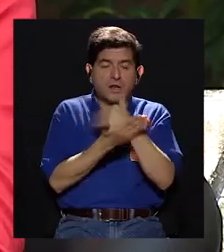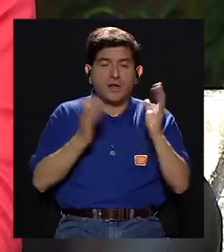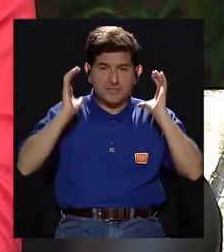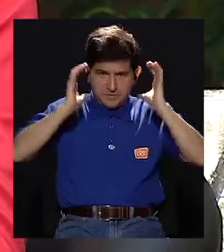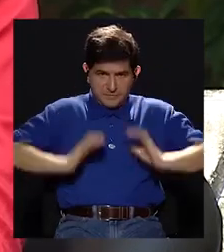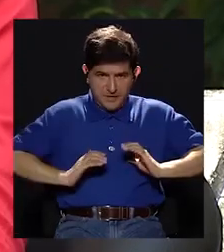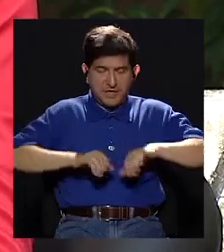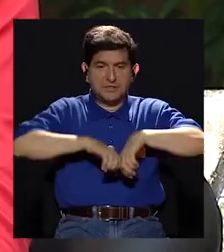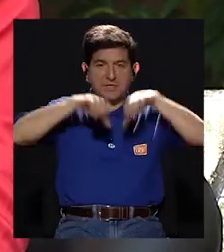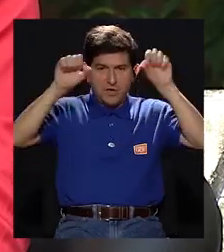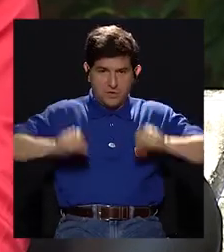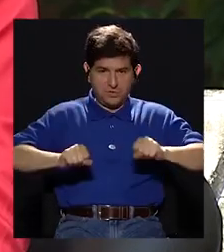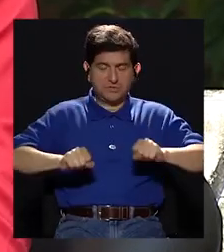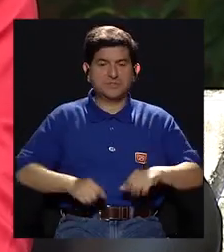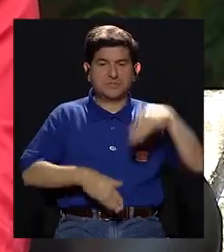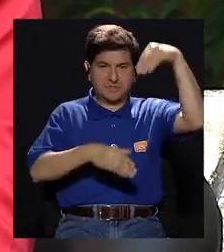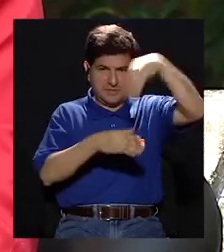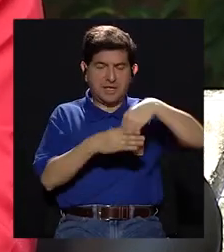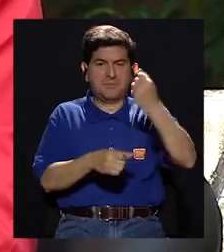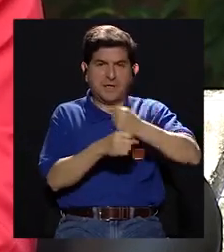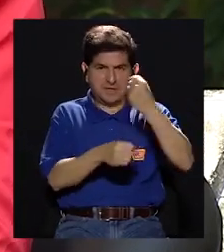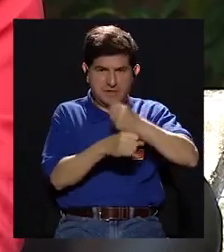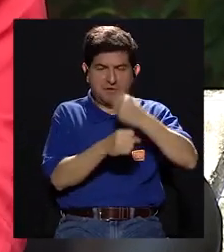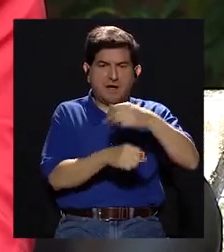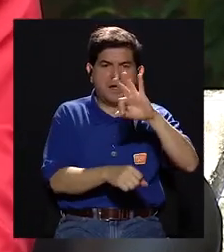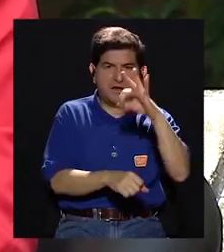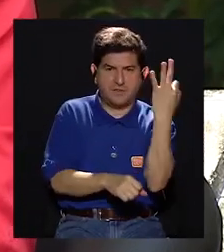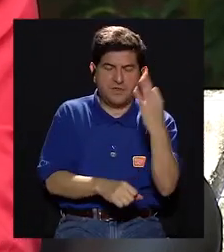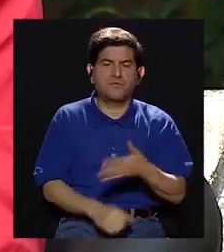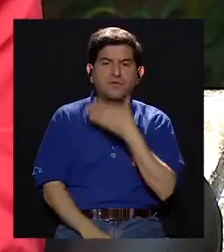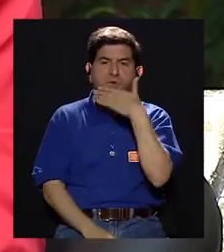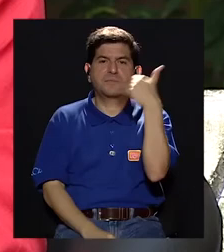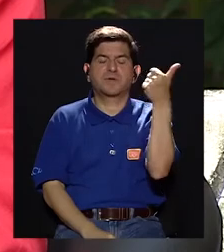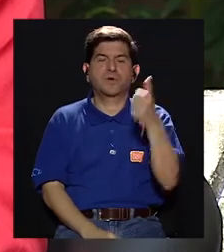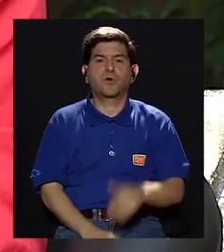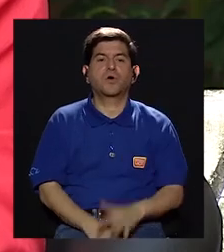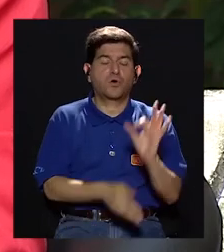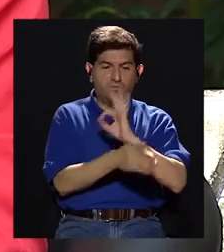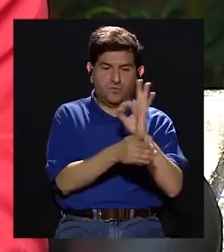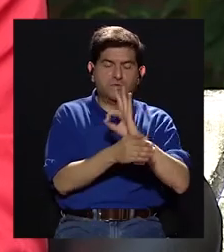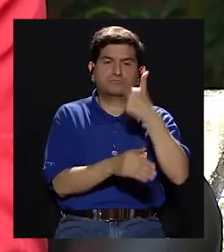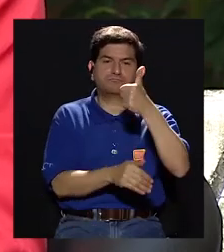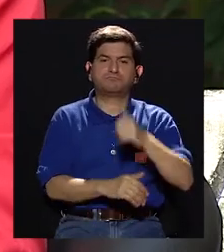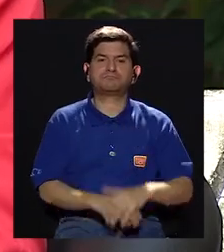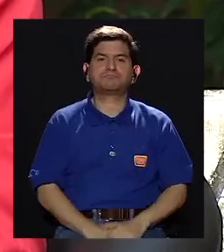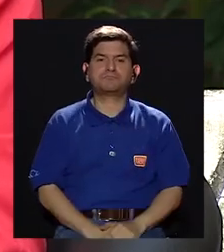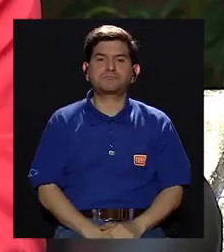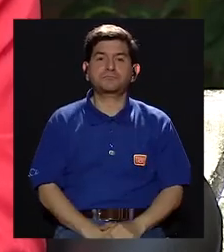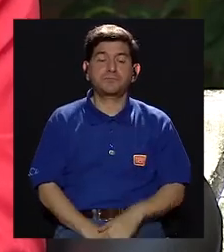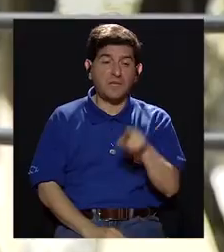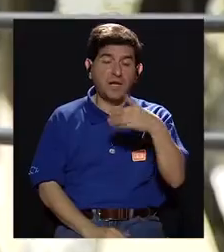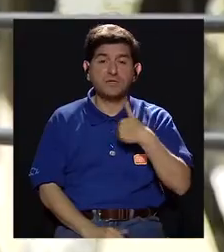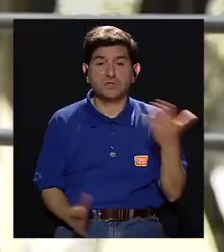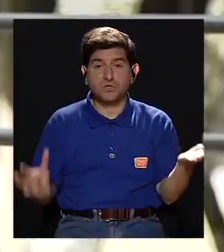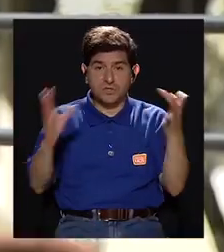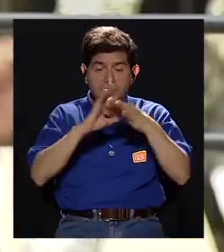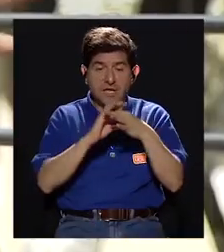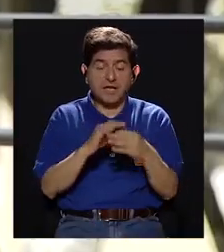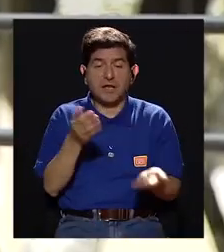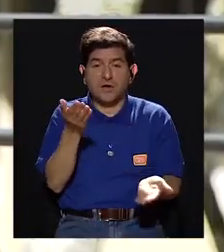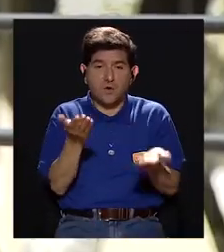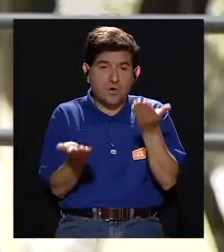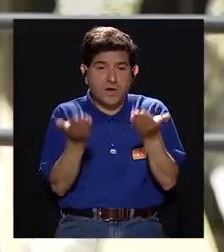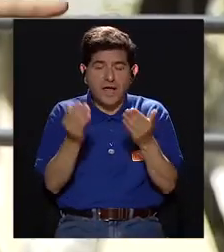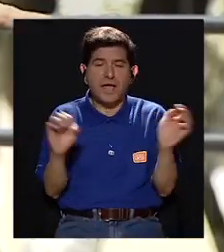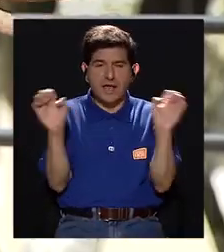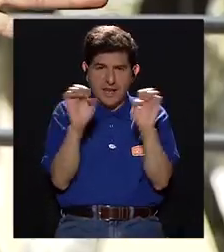englobado todos los órganos y sistemas de nuestro cuerpo para que trabajen de una manera mejor, ¿verdad? Funcional. ¿Y esto tiene que